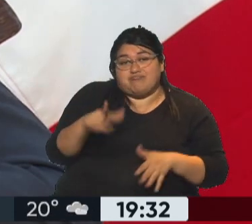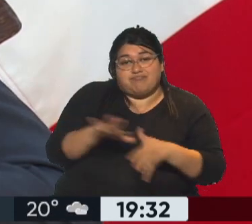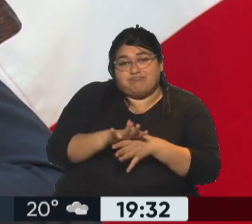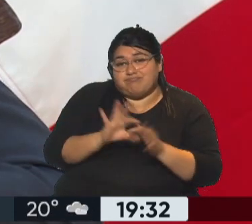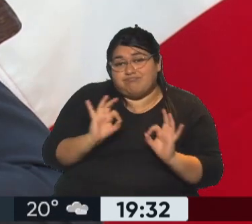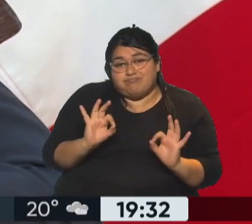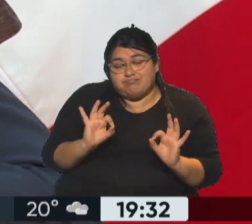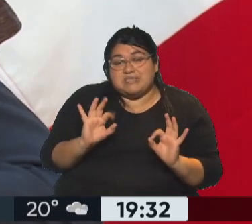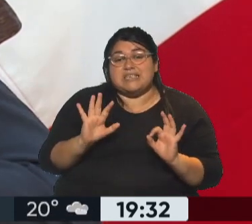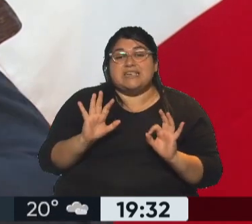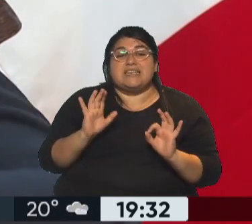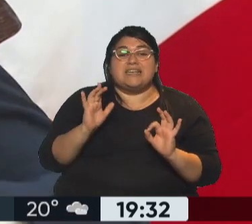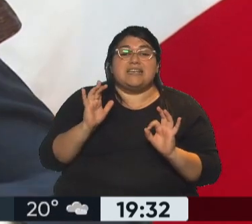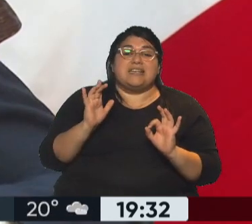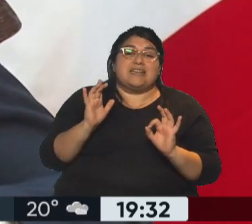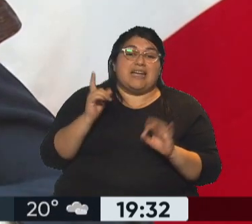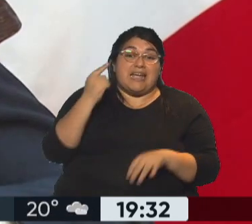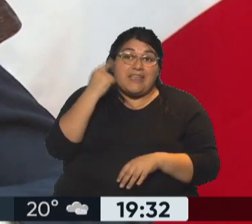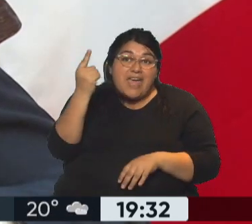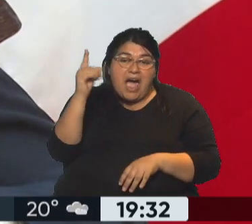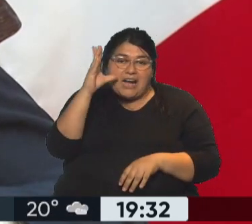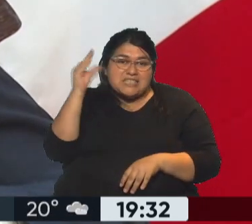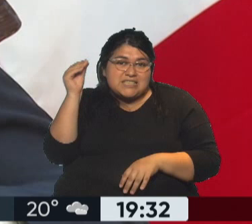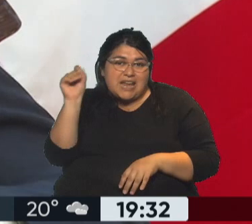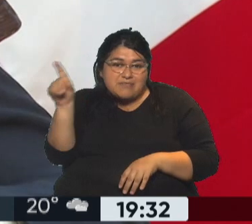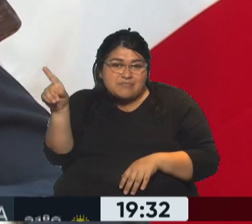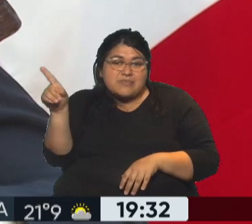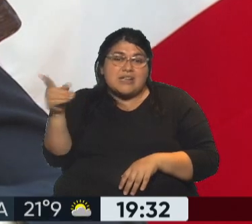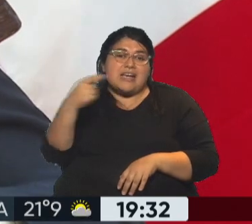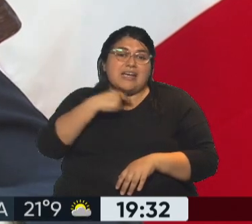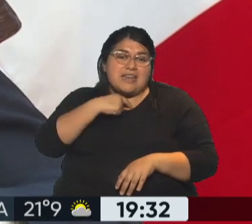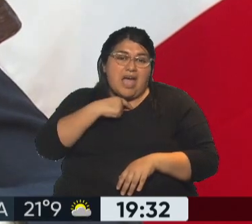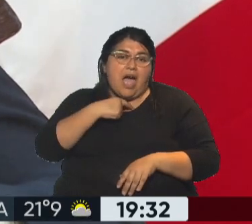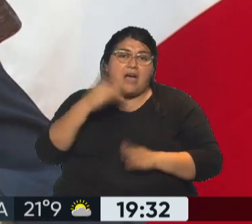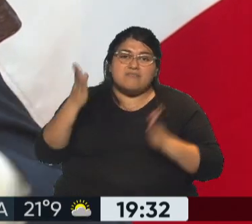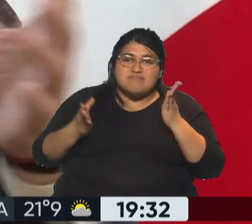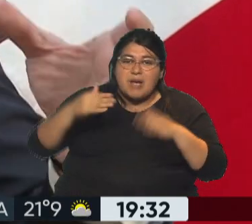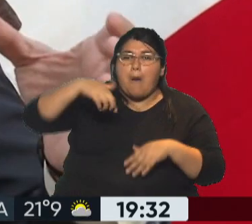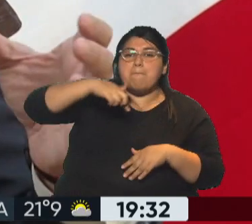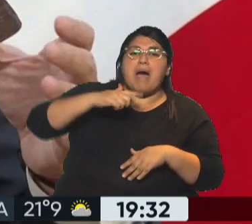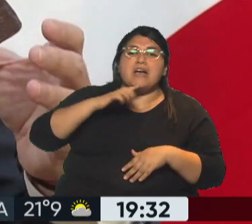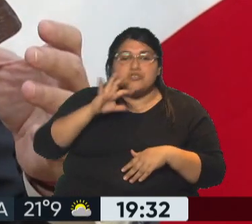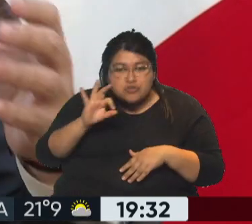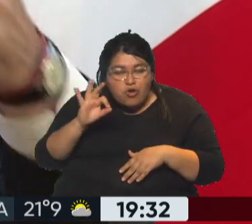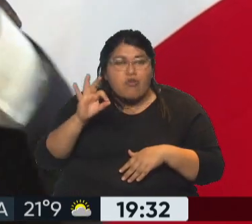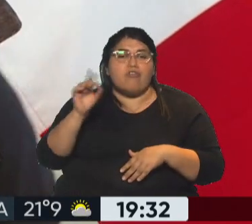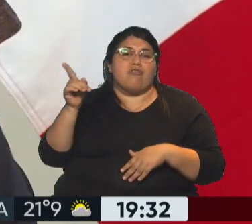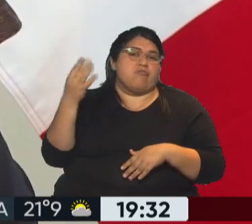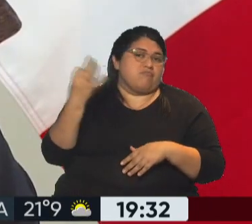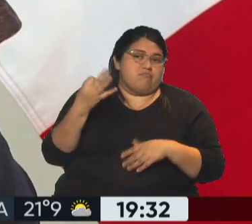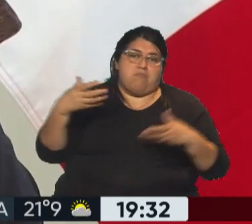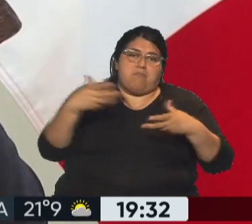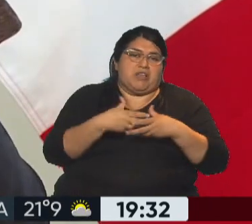que creo que esa idea que tuvo Cristina de poner las pasos fue una gran idea para abrir los partidos políticos y que los